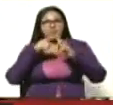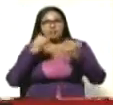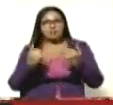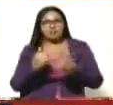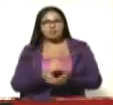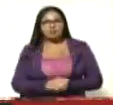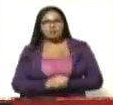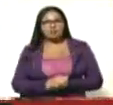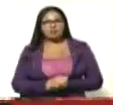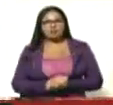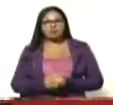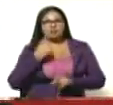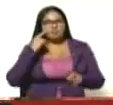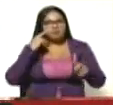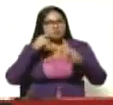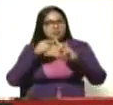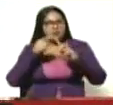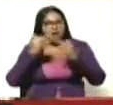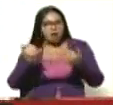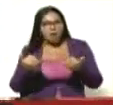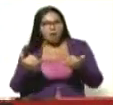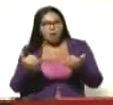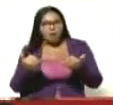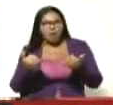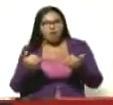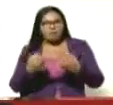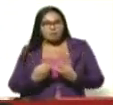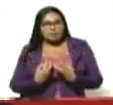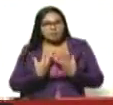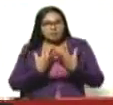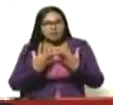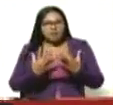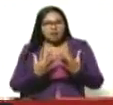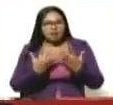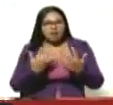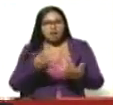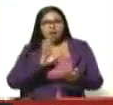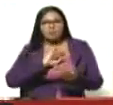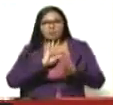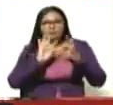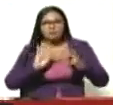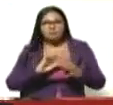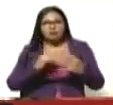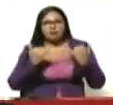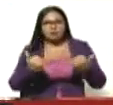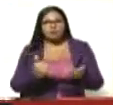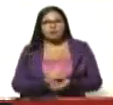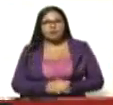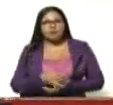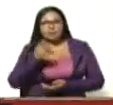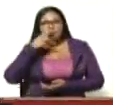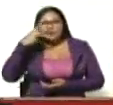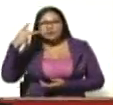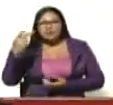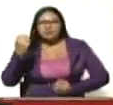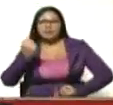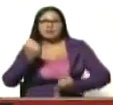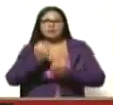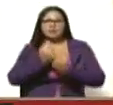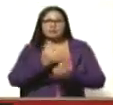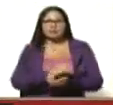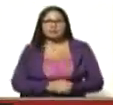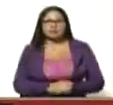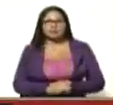de convertirse también en una expresión de esa poesía que es la solidaridad. No